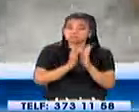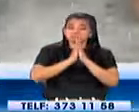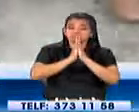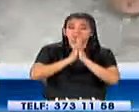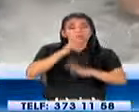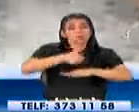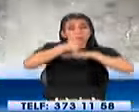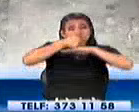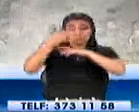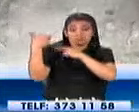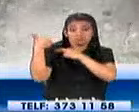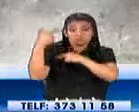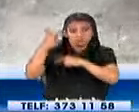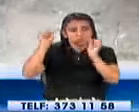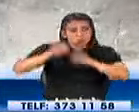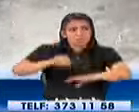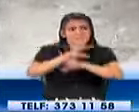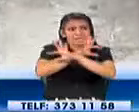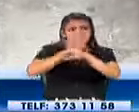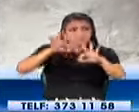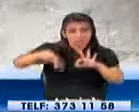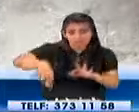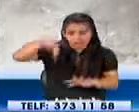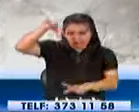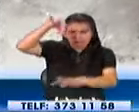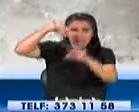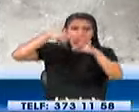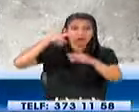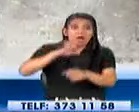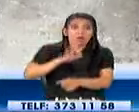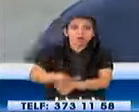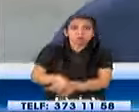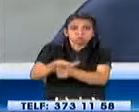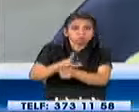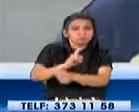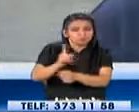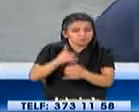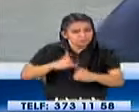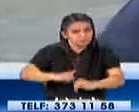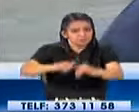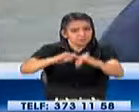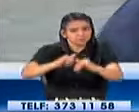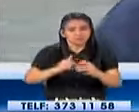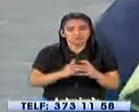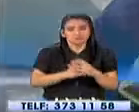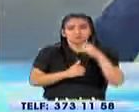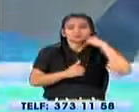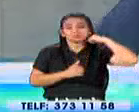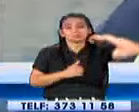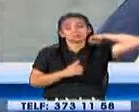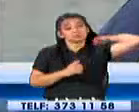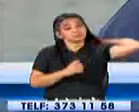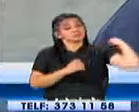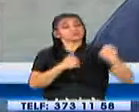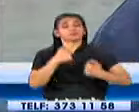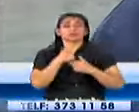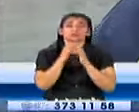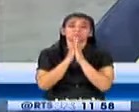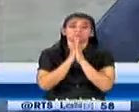competentes que les ayuden con la limpieza de los sumideros para evitar que colapse el sistema de alcantarillado. Mi solicitud es que